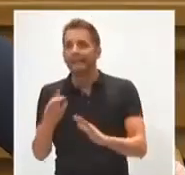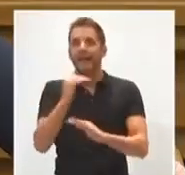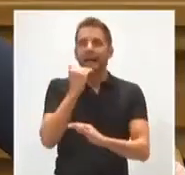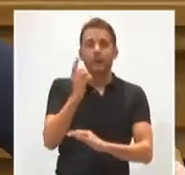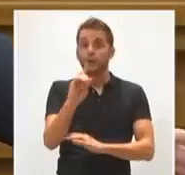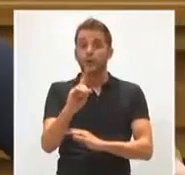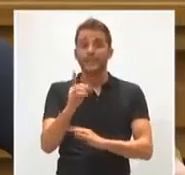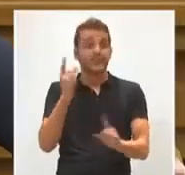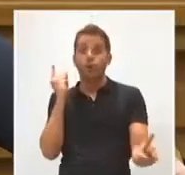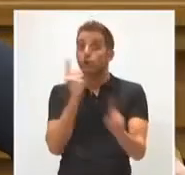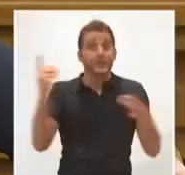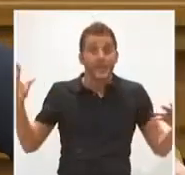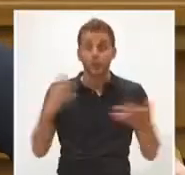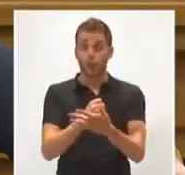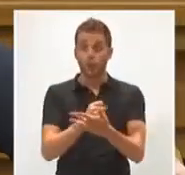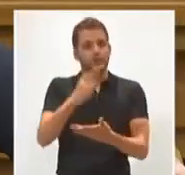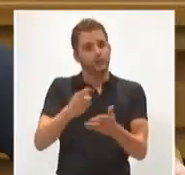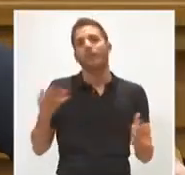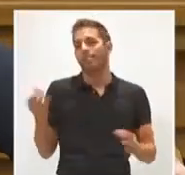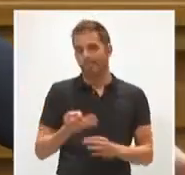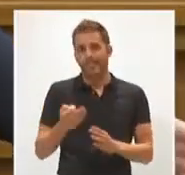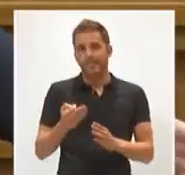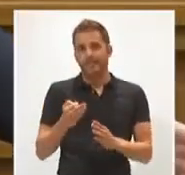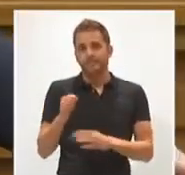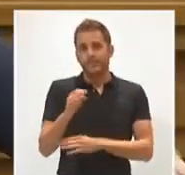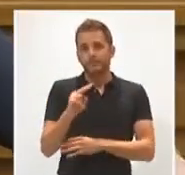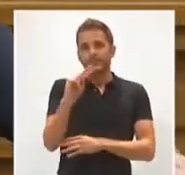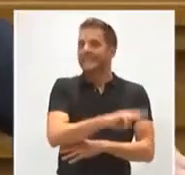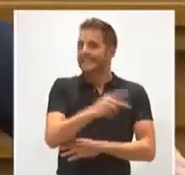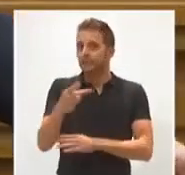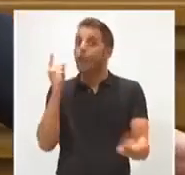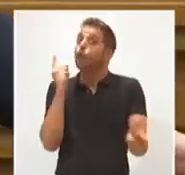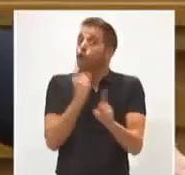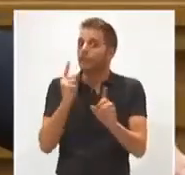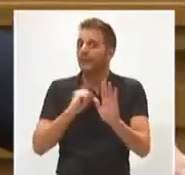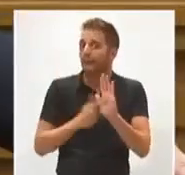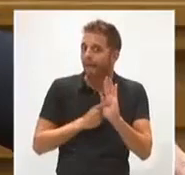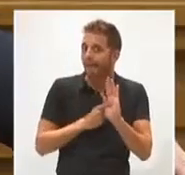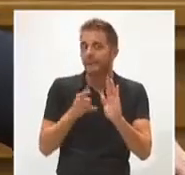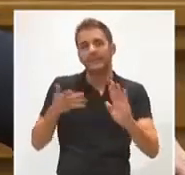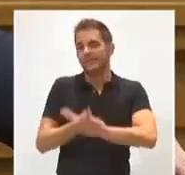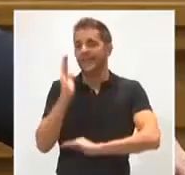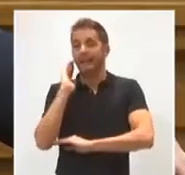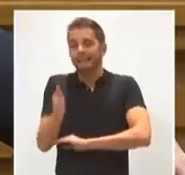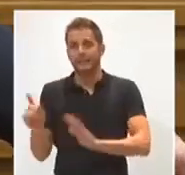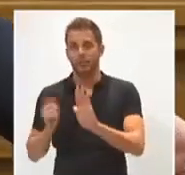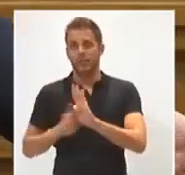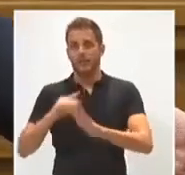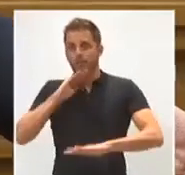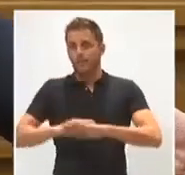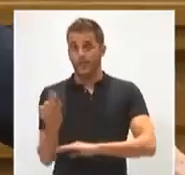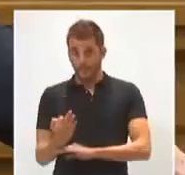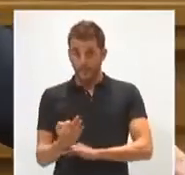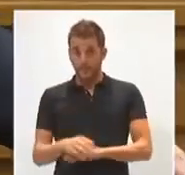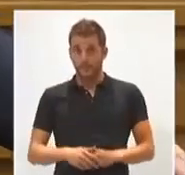tienen que tener consecuencias legales evidentemente creo que en este sentido no cabe duda no yo no mejora o nunca pero no lo digo